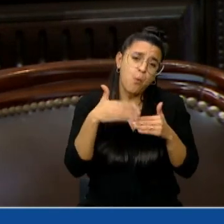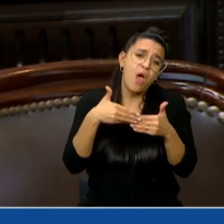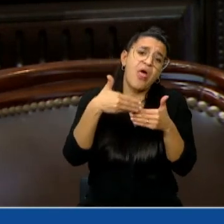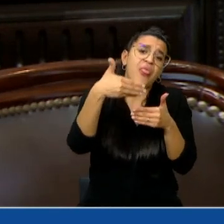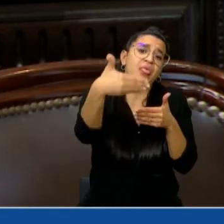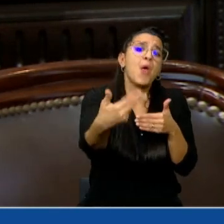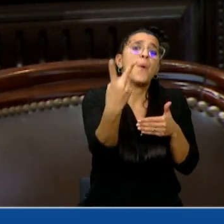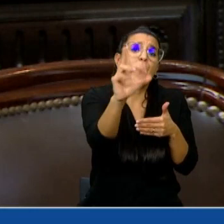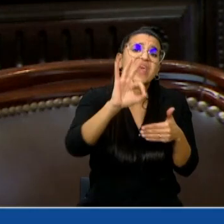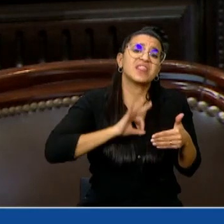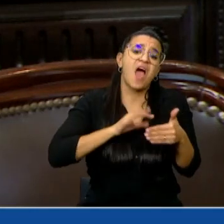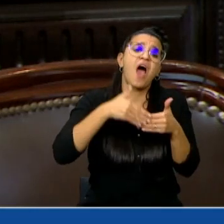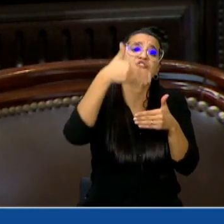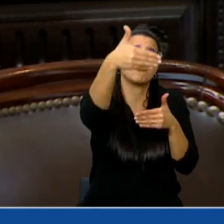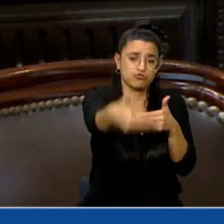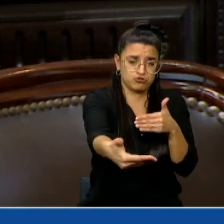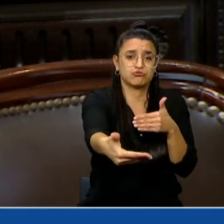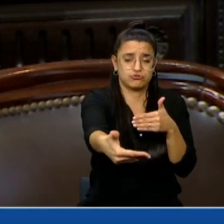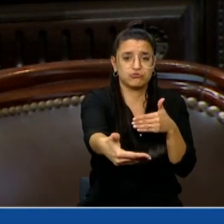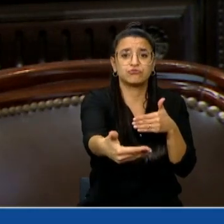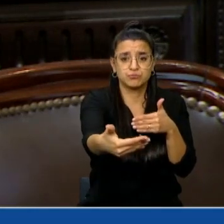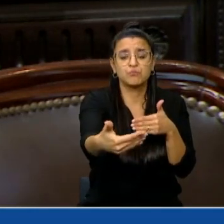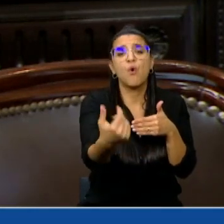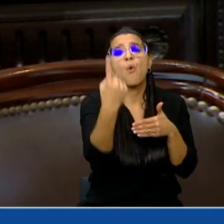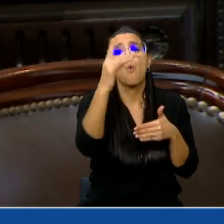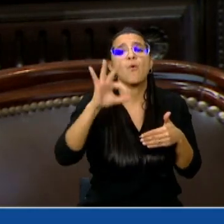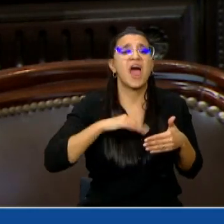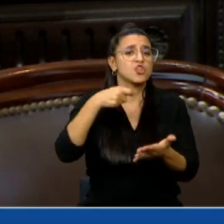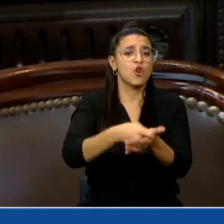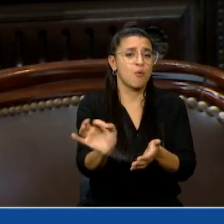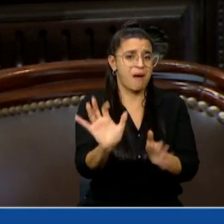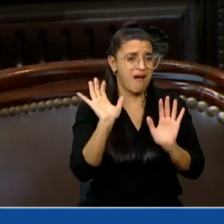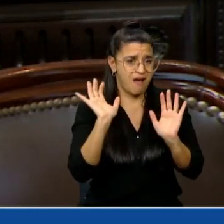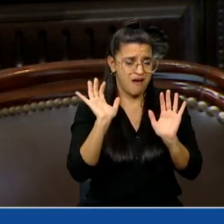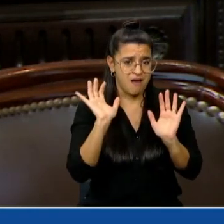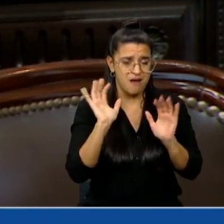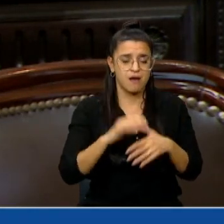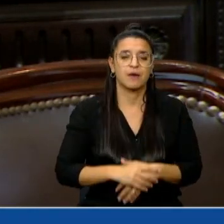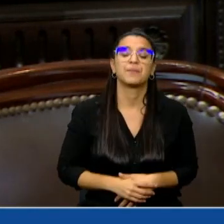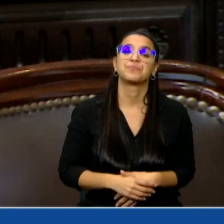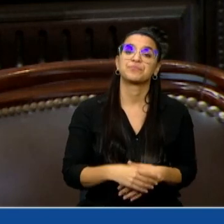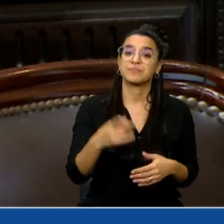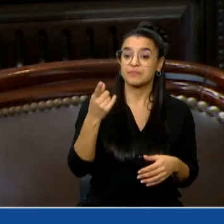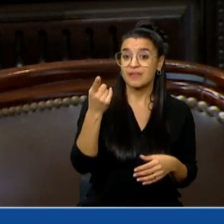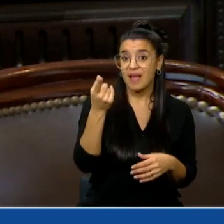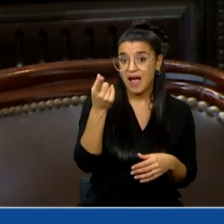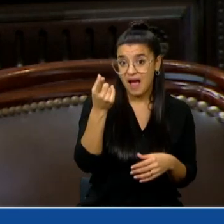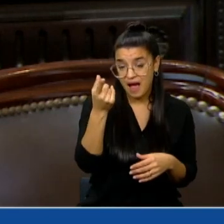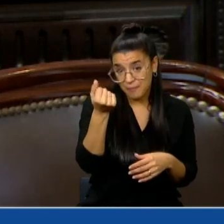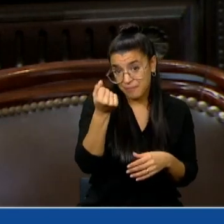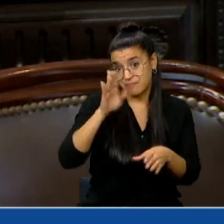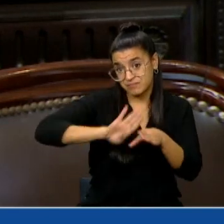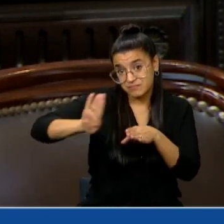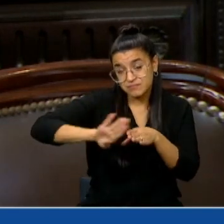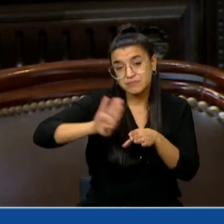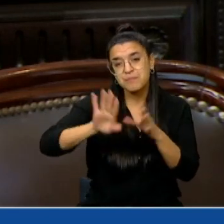estirarse a 20 años y que va a tener un año de gracia. El capital adeudado se calculará